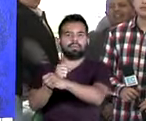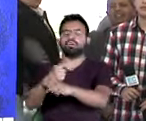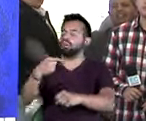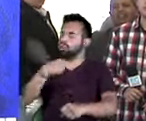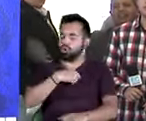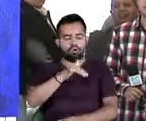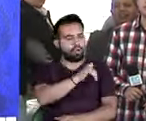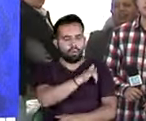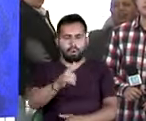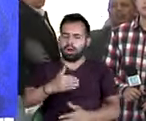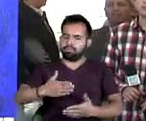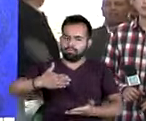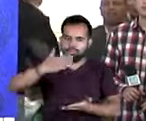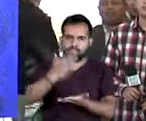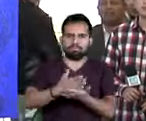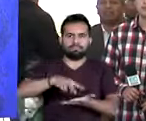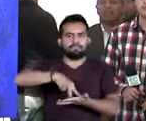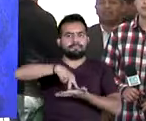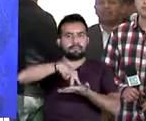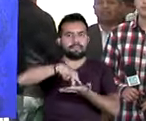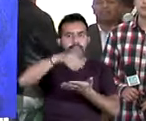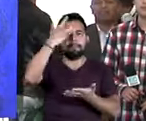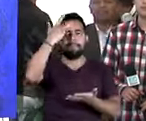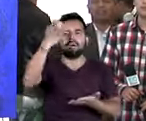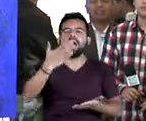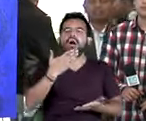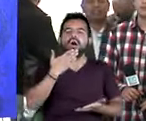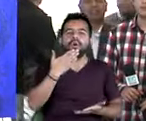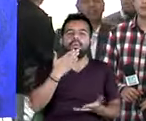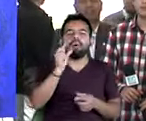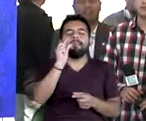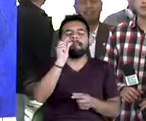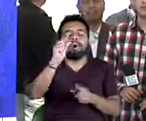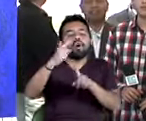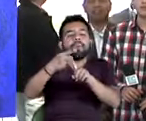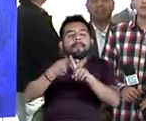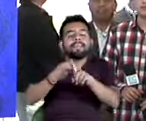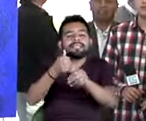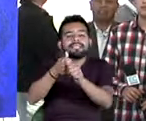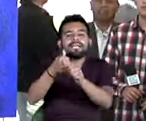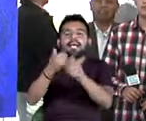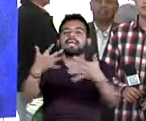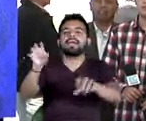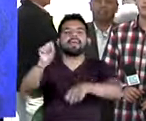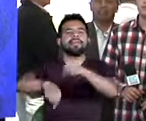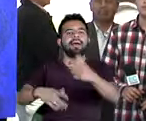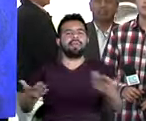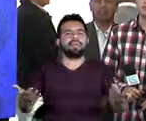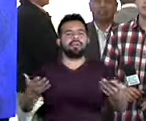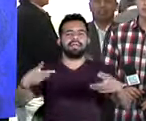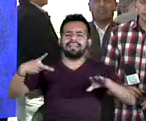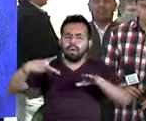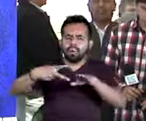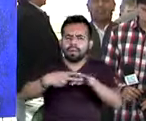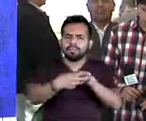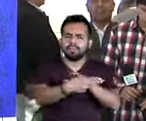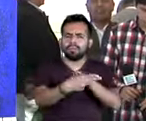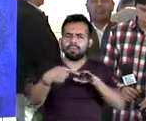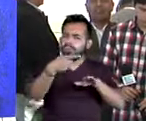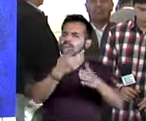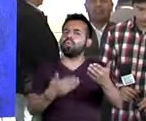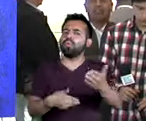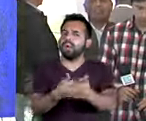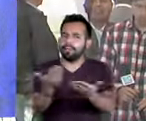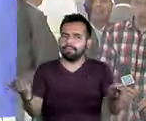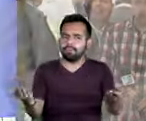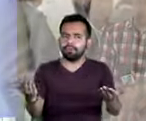o el duro de severo. Porque no puede ser que a pocos meses de la operación ya un tren esté dañado. Y no puede ser, porque recuerde usted,